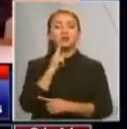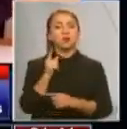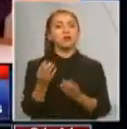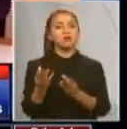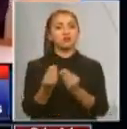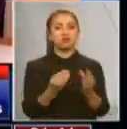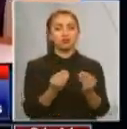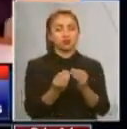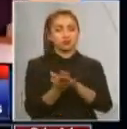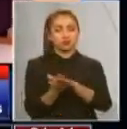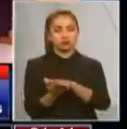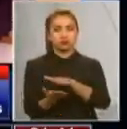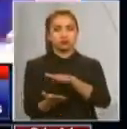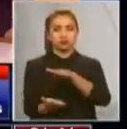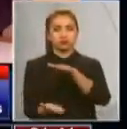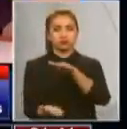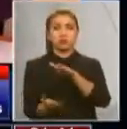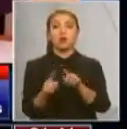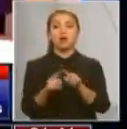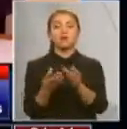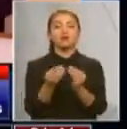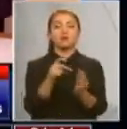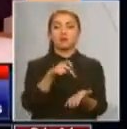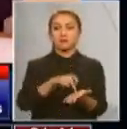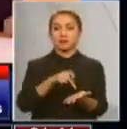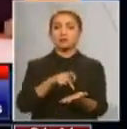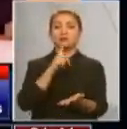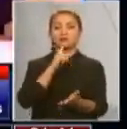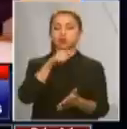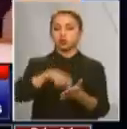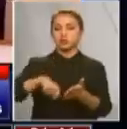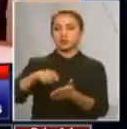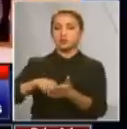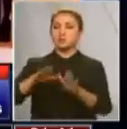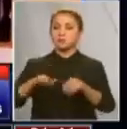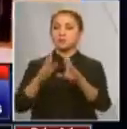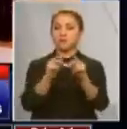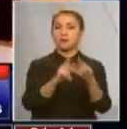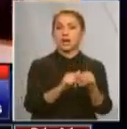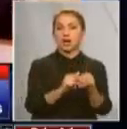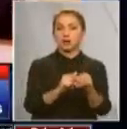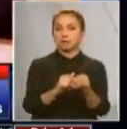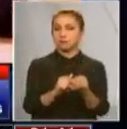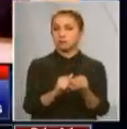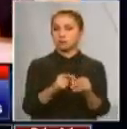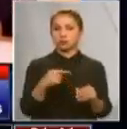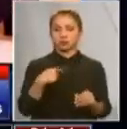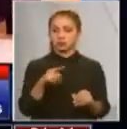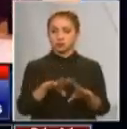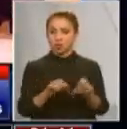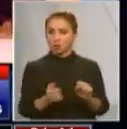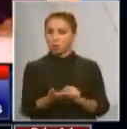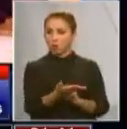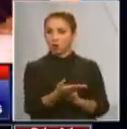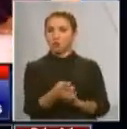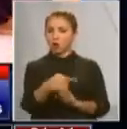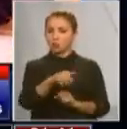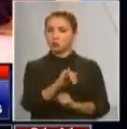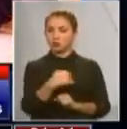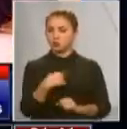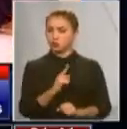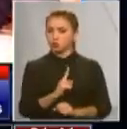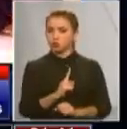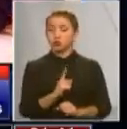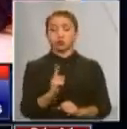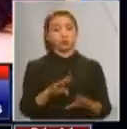cantidad enorme de parlamentarios que tienen contratados a sus propios familiares, cosa que yo no comparto, que no comparto, tanto